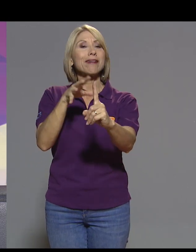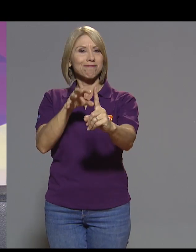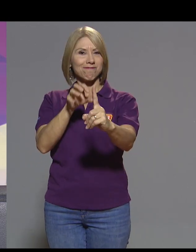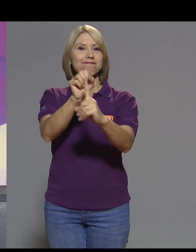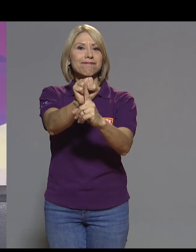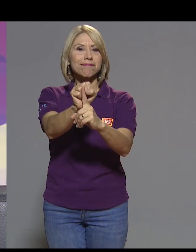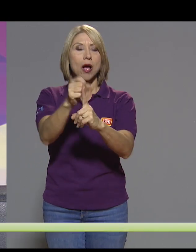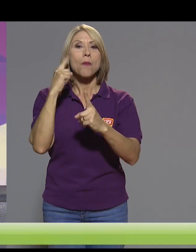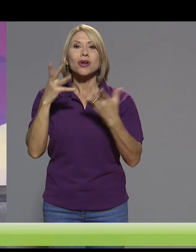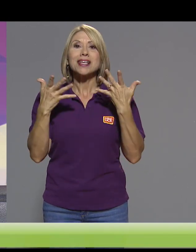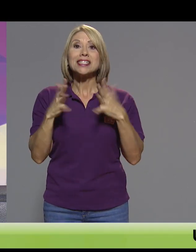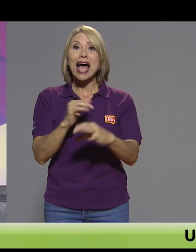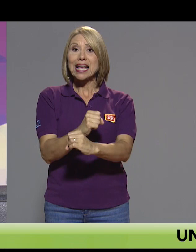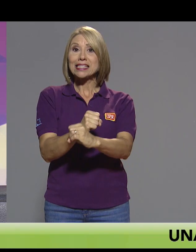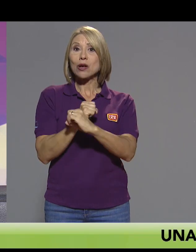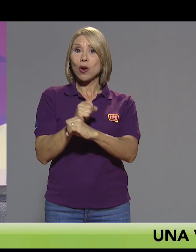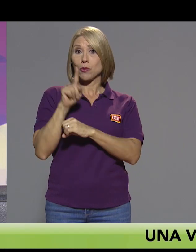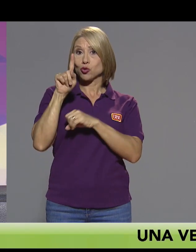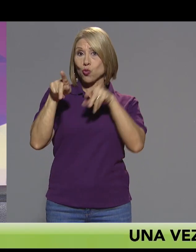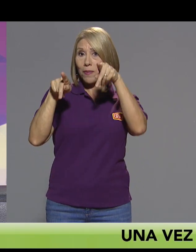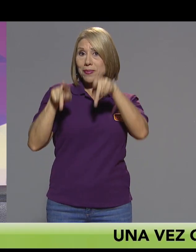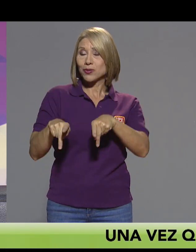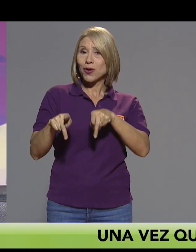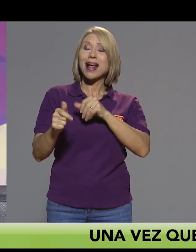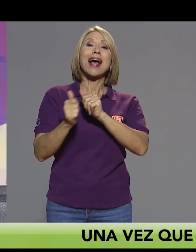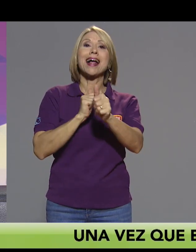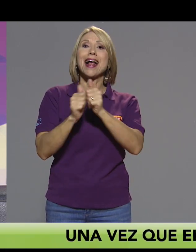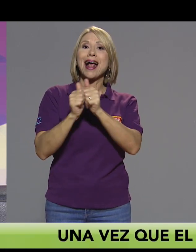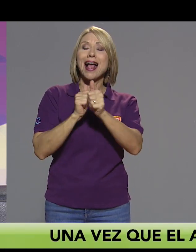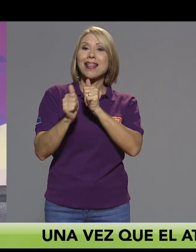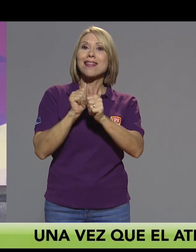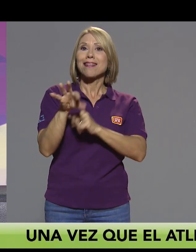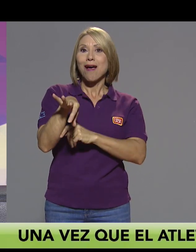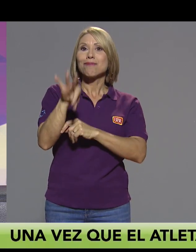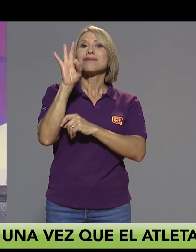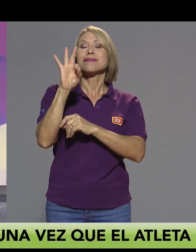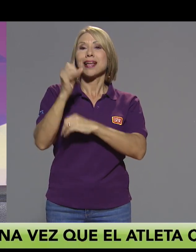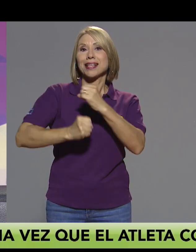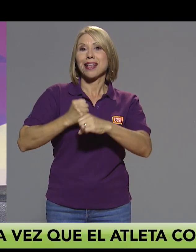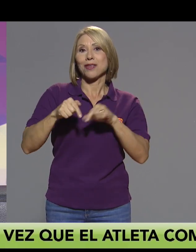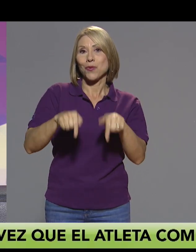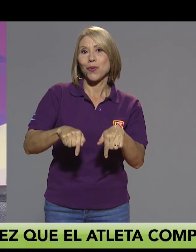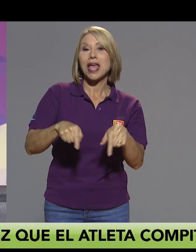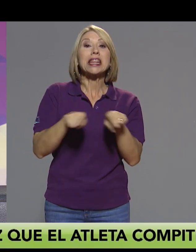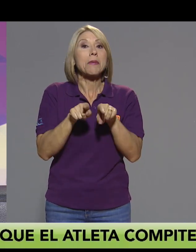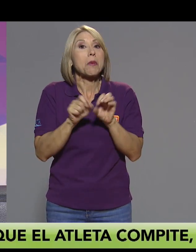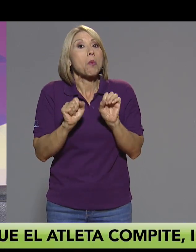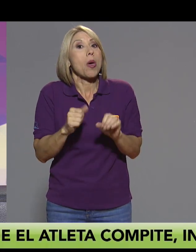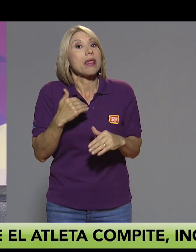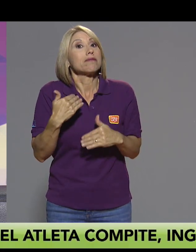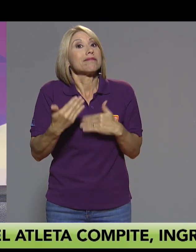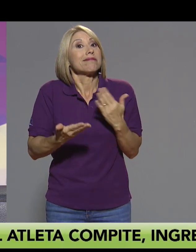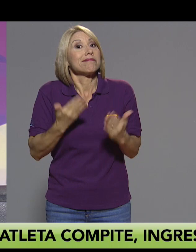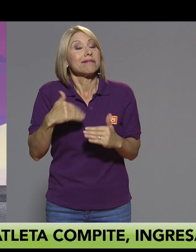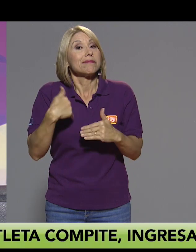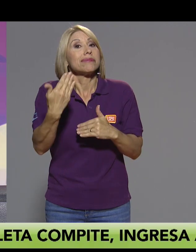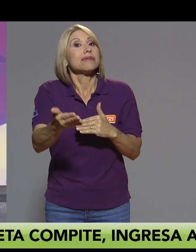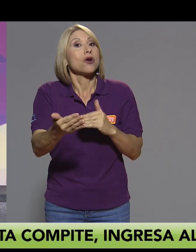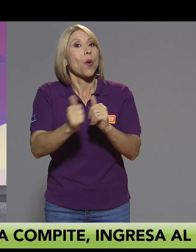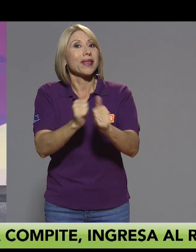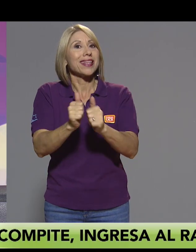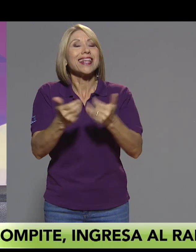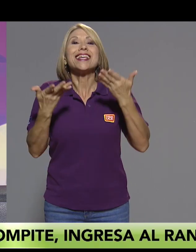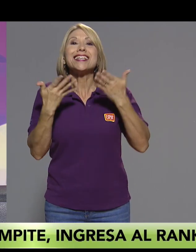porque ya aseguramos que un atleta esté clasificado en el 2019 y que ya pueda también optar por competir y ya están en